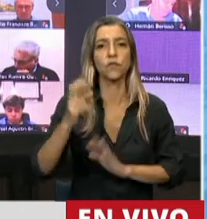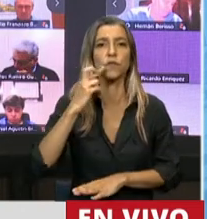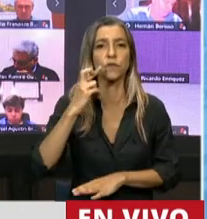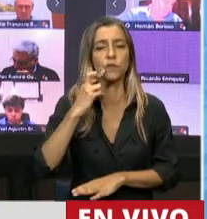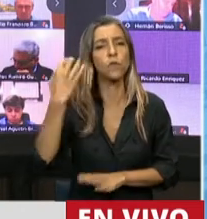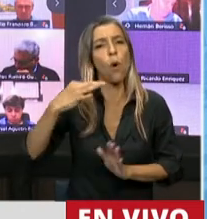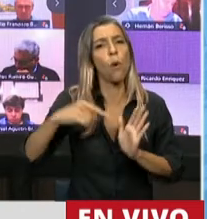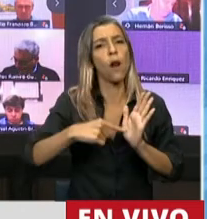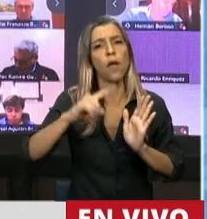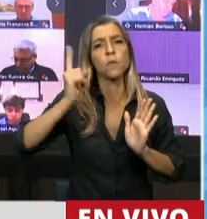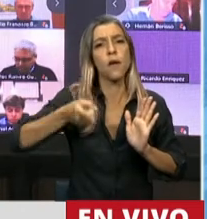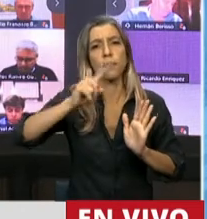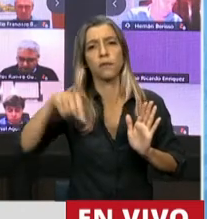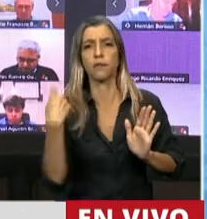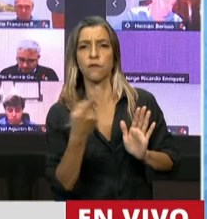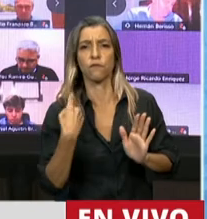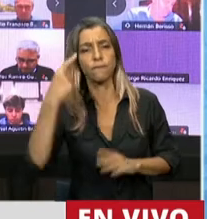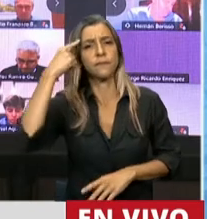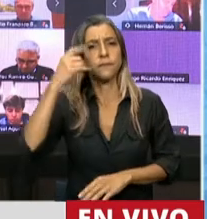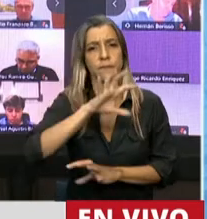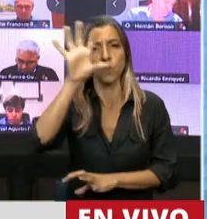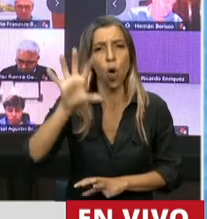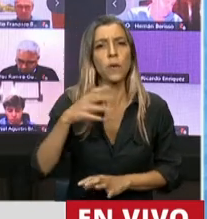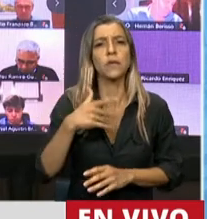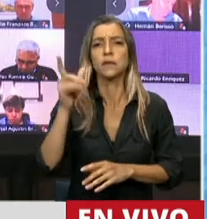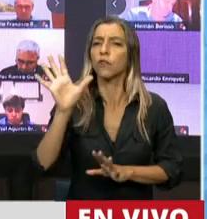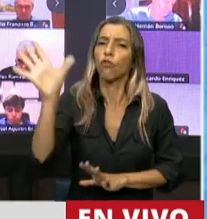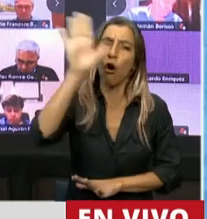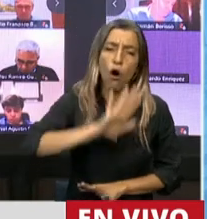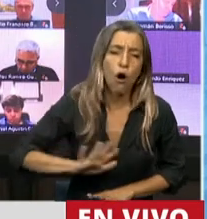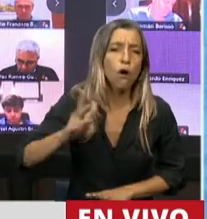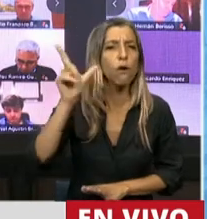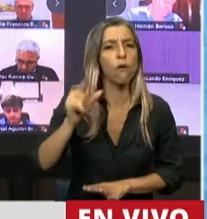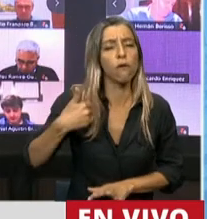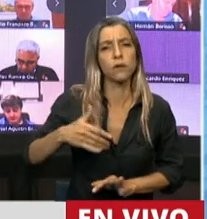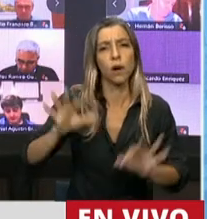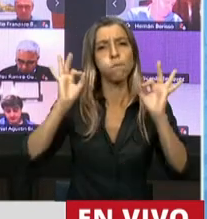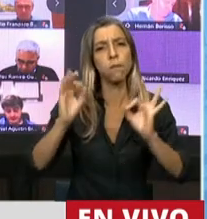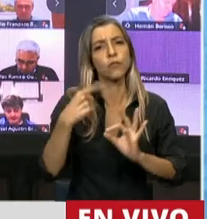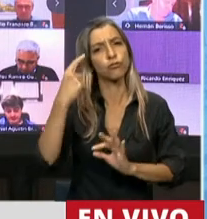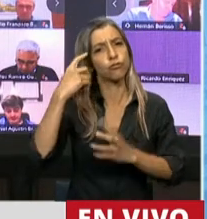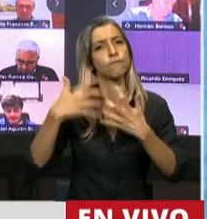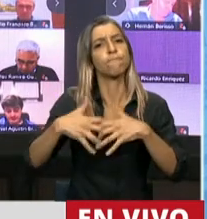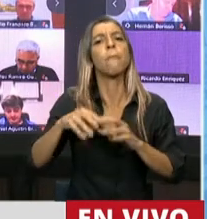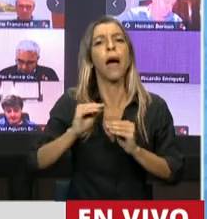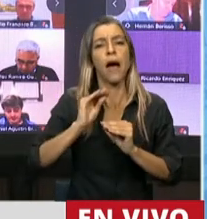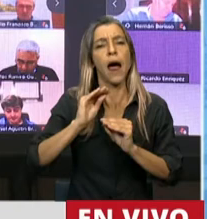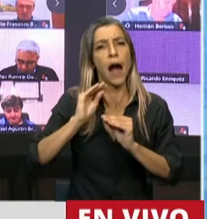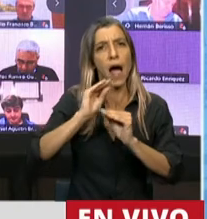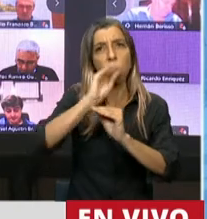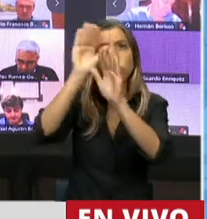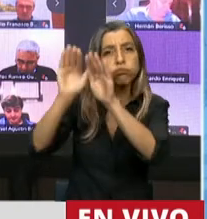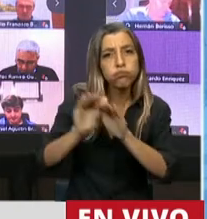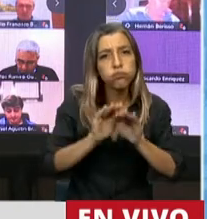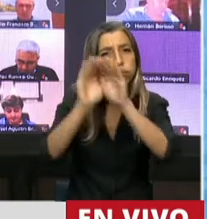nos obliga a pensar un territorio armónico, nos obliga a legislar en ese sentido. No es optativo para nosotros. Este territorio que